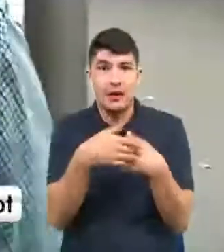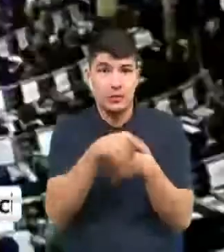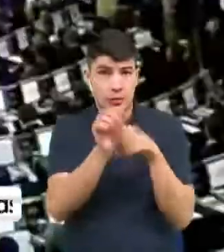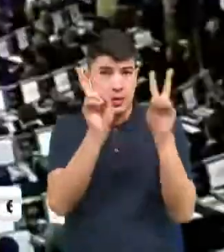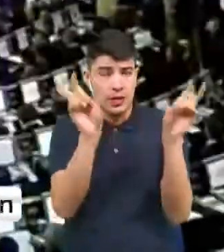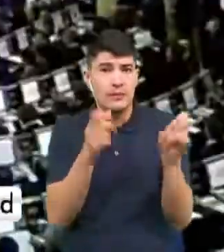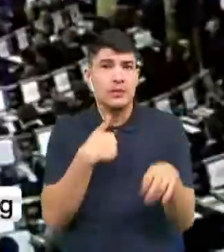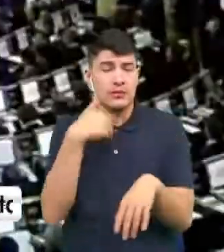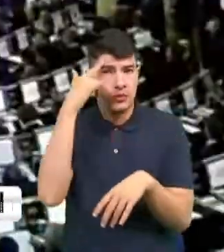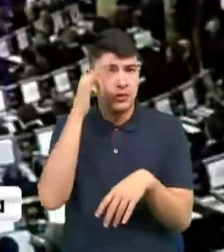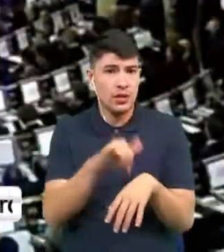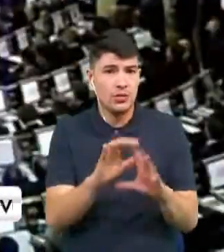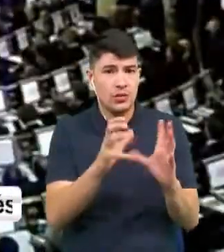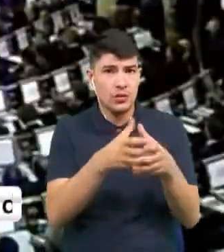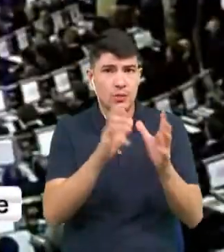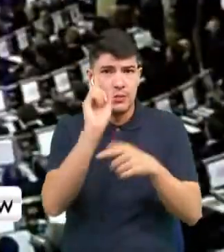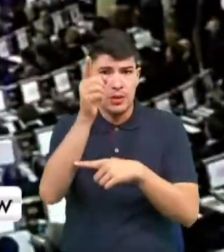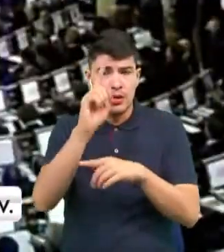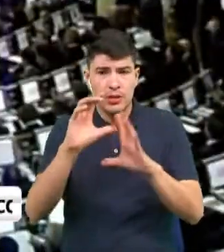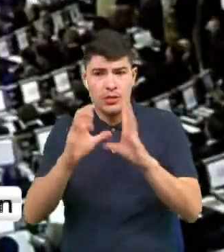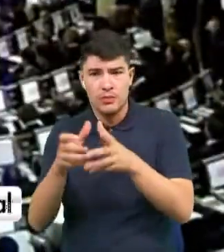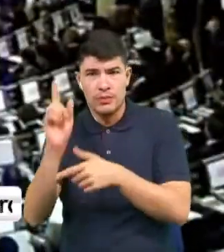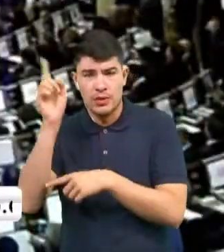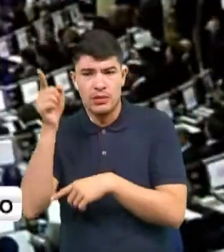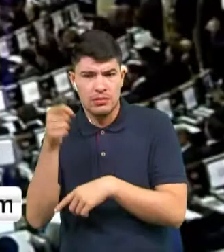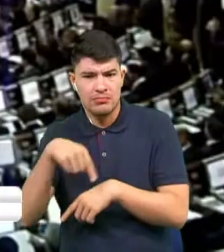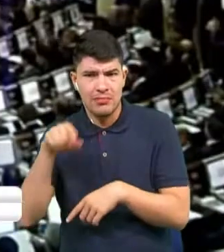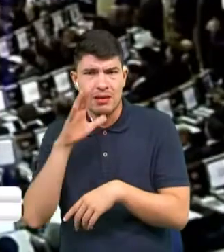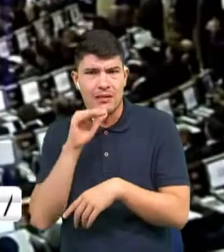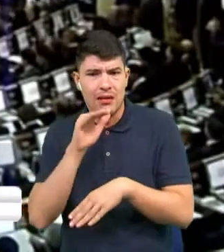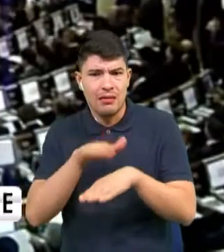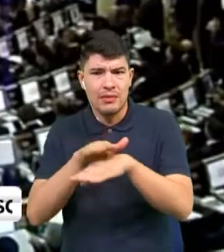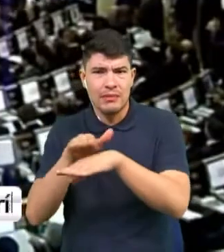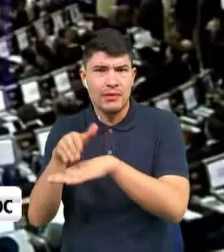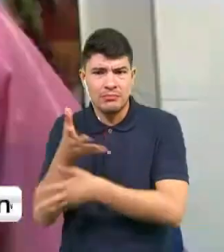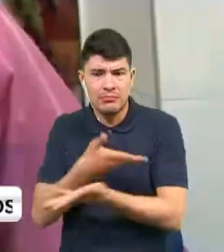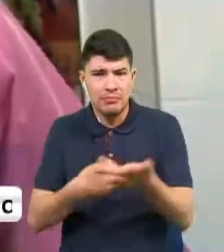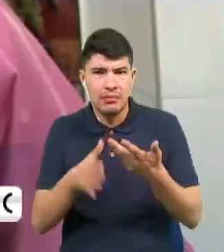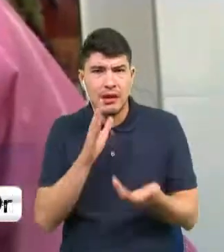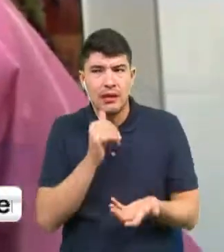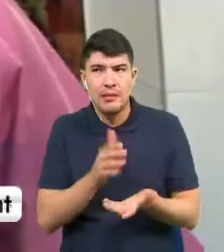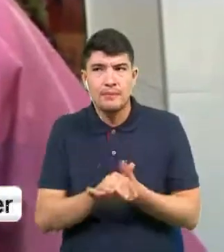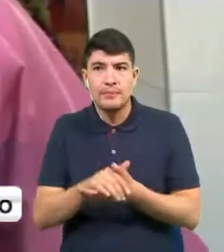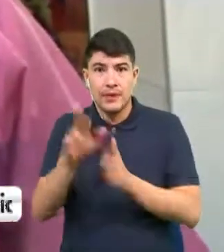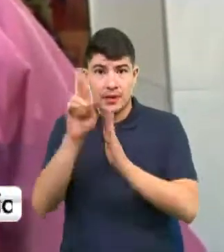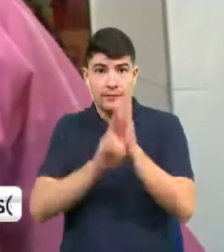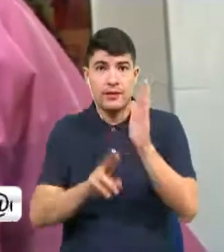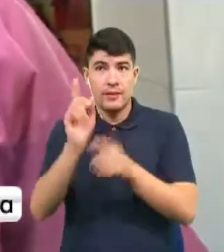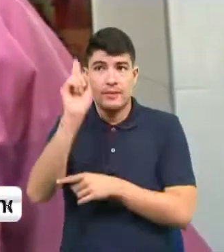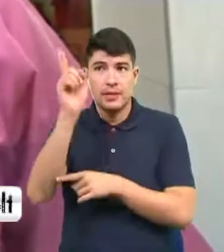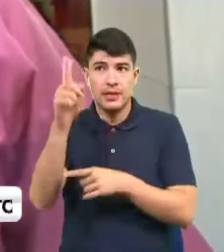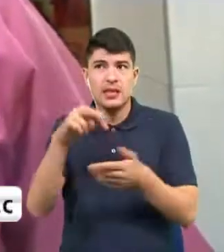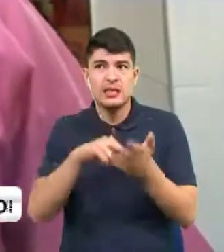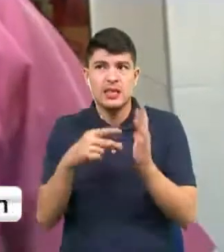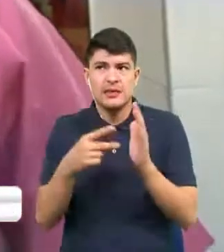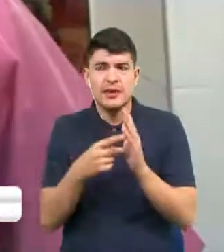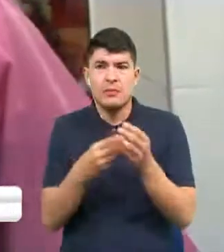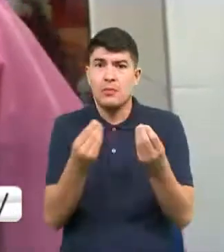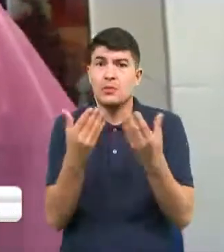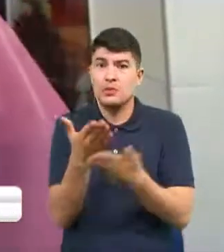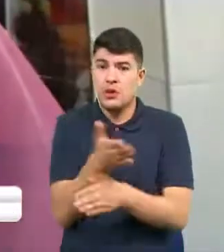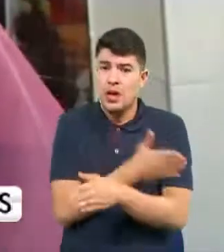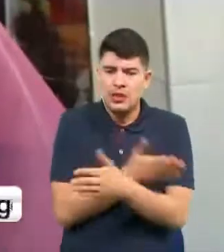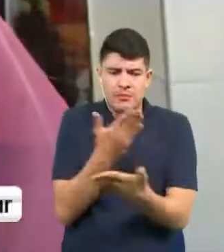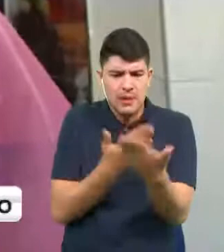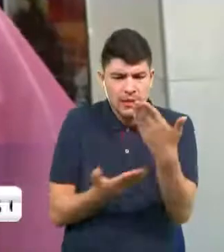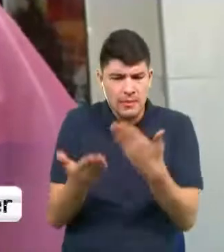que yo creo que los partidos no se convocan para votar por eso. Una reforma política es una cuestión de mucho estudio,